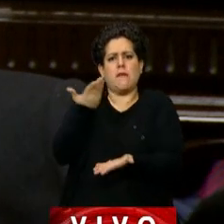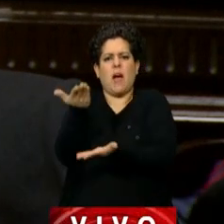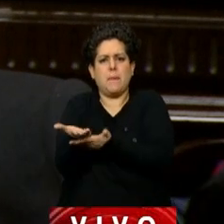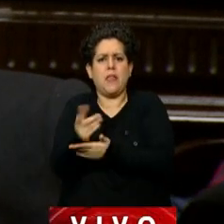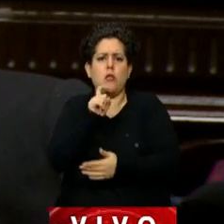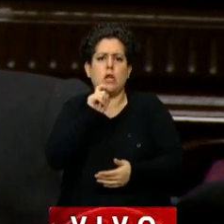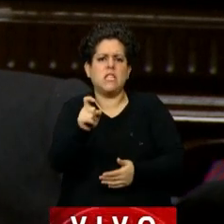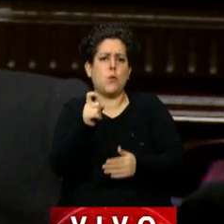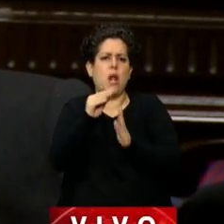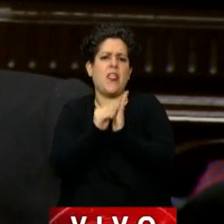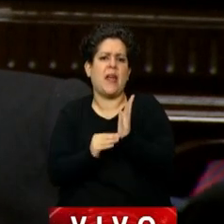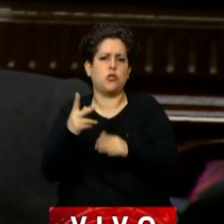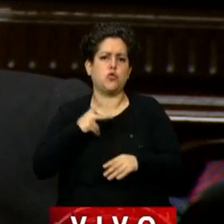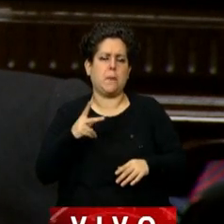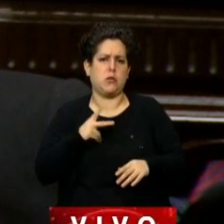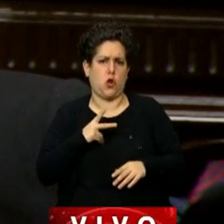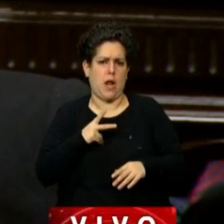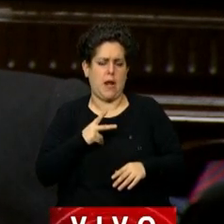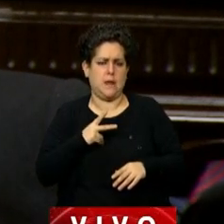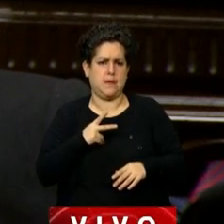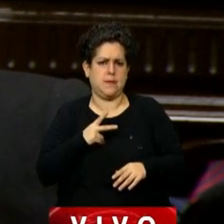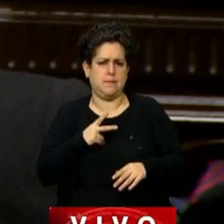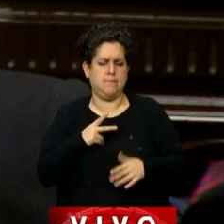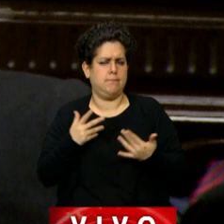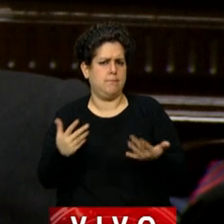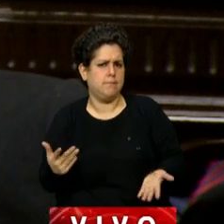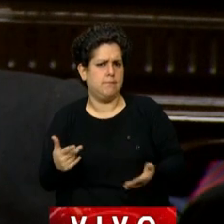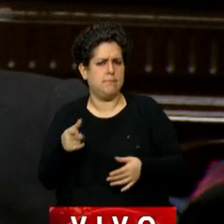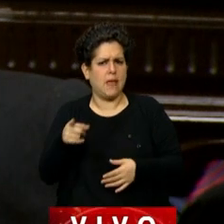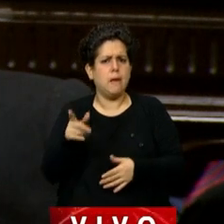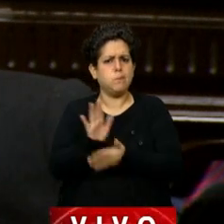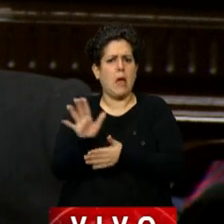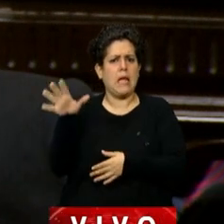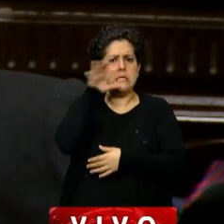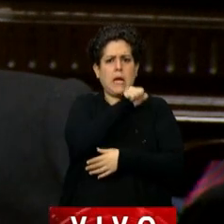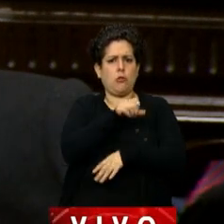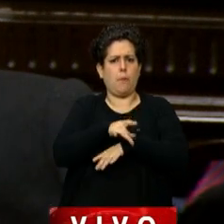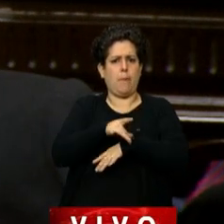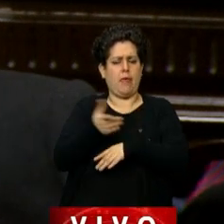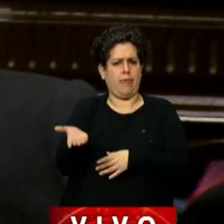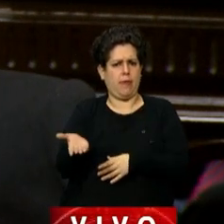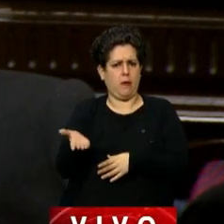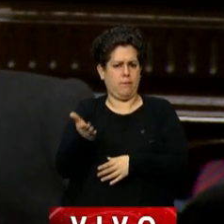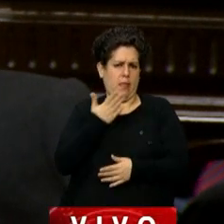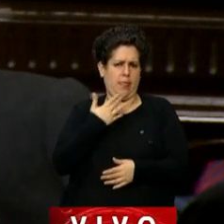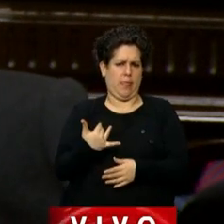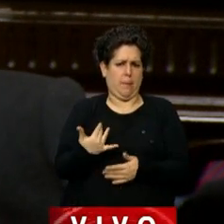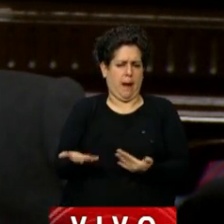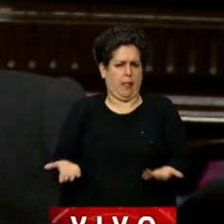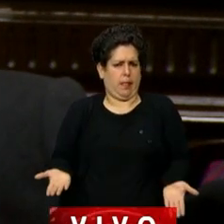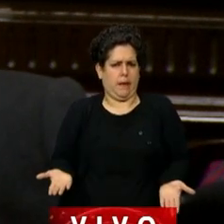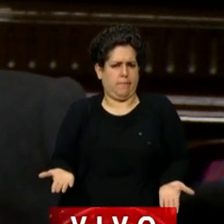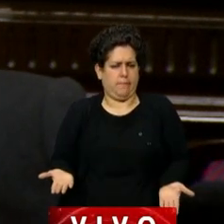se violen datos personales, que formaba parte del secreto médico, un disparate